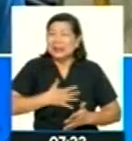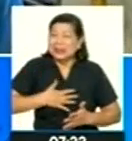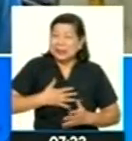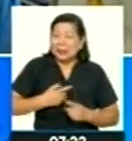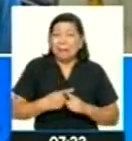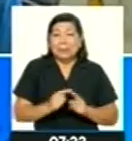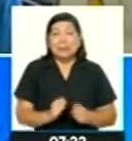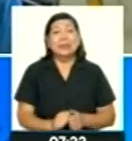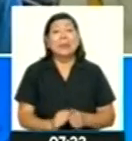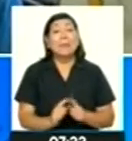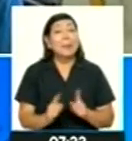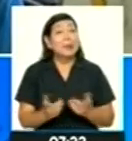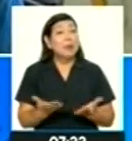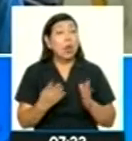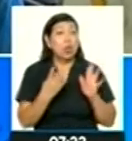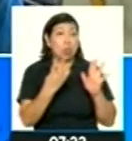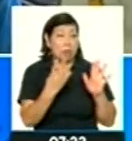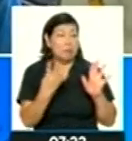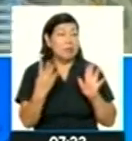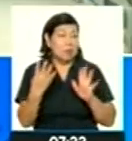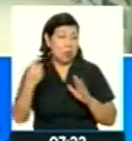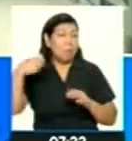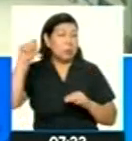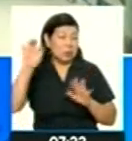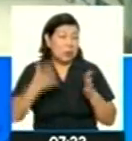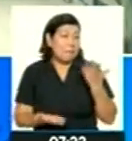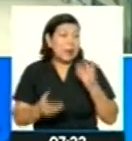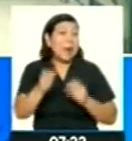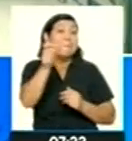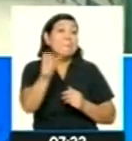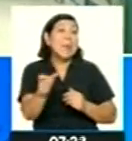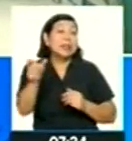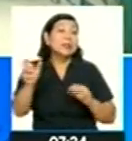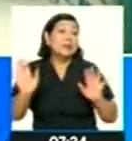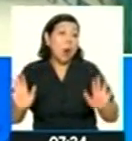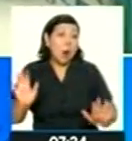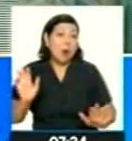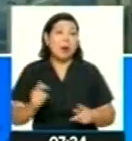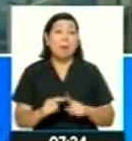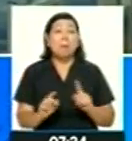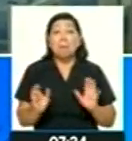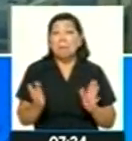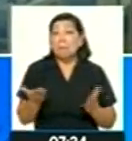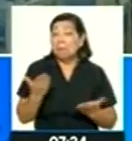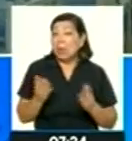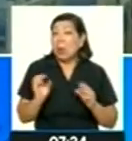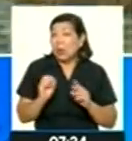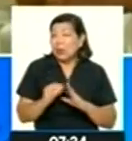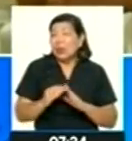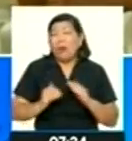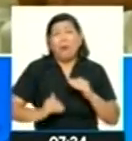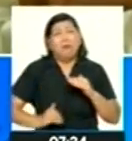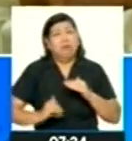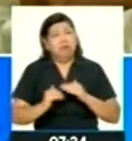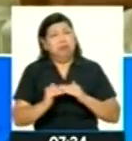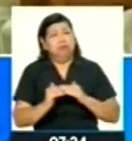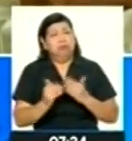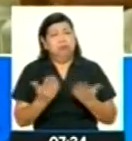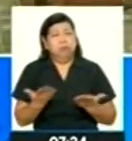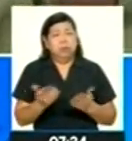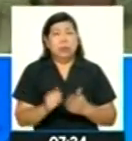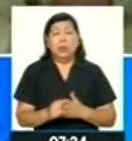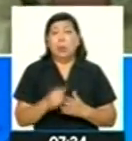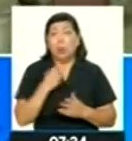recuperan, casi el 99%, pero algunos casos pueden hacer cuadros severos o tener signos de